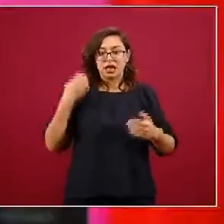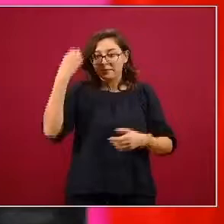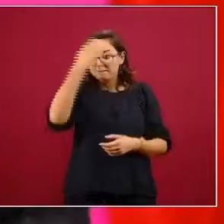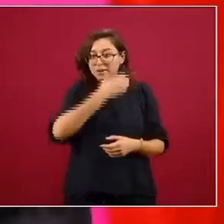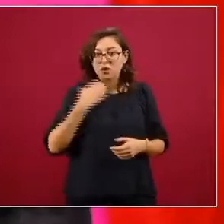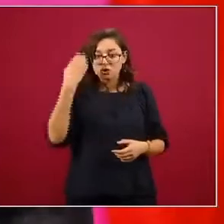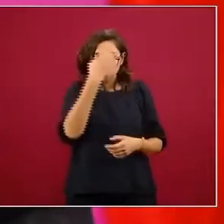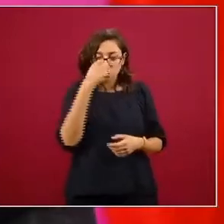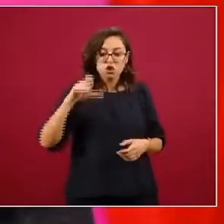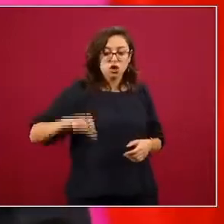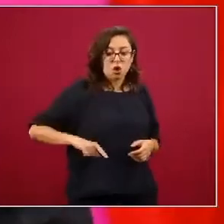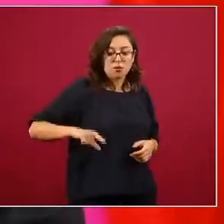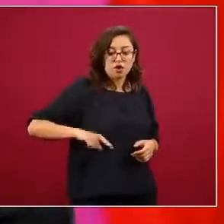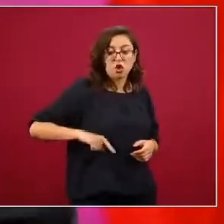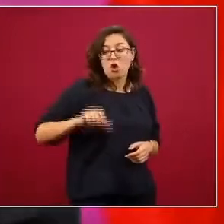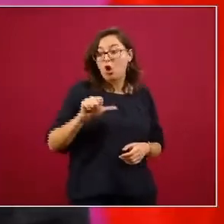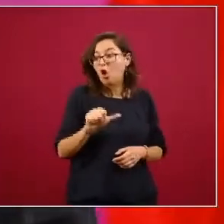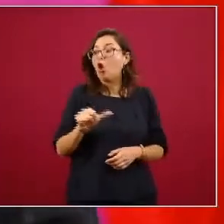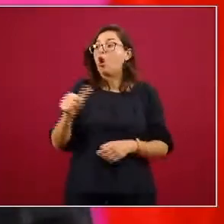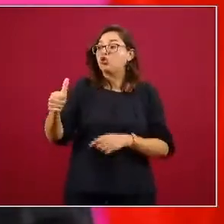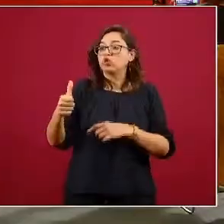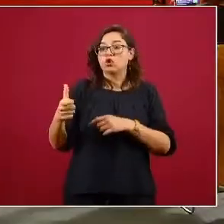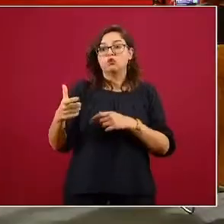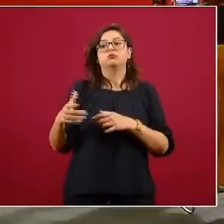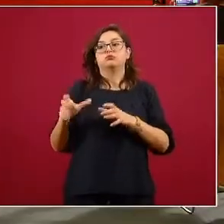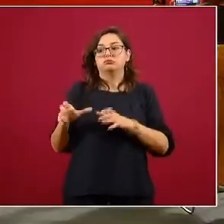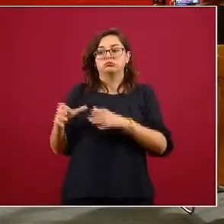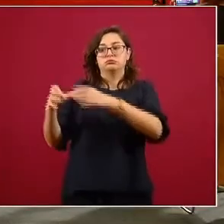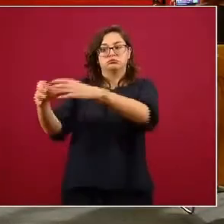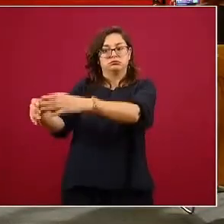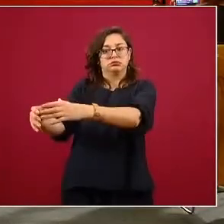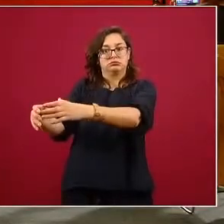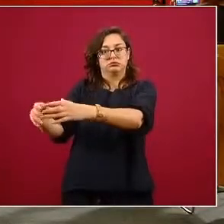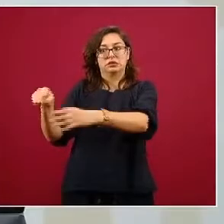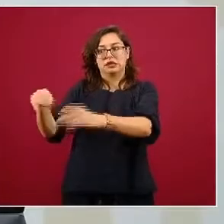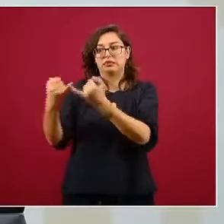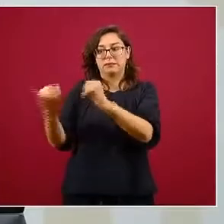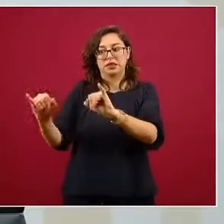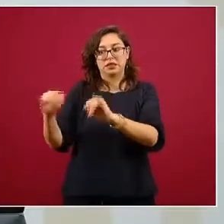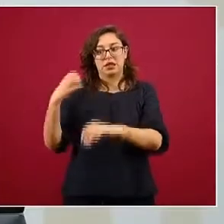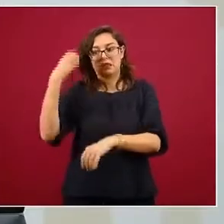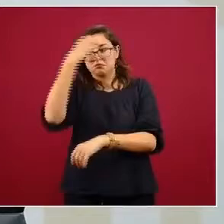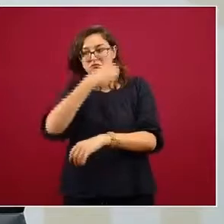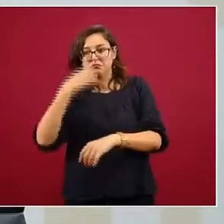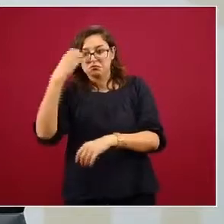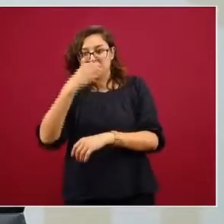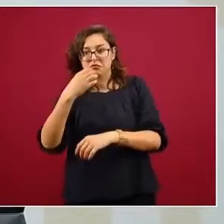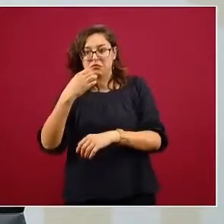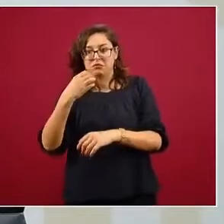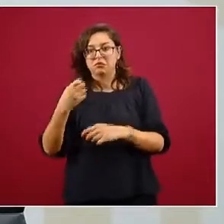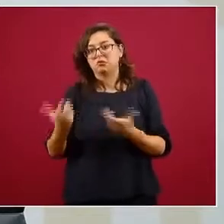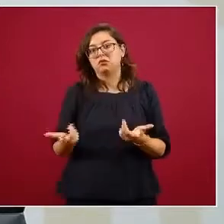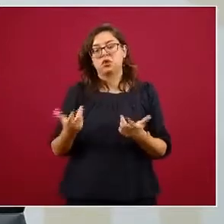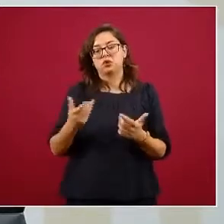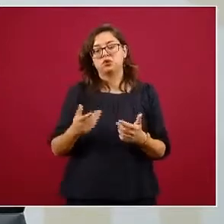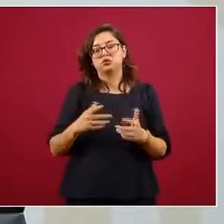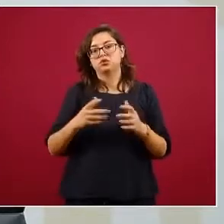es independiente de la acción directa del gobierno. Y son dos indicadores, las